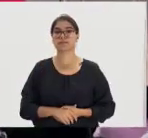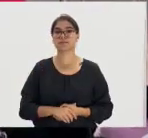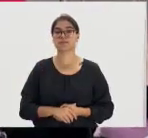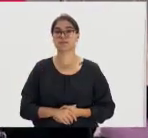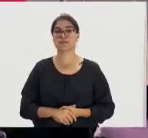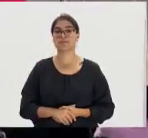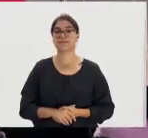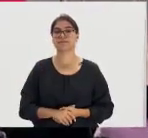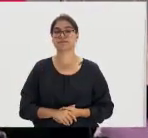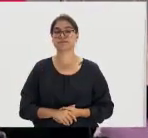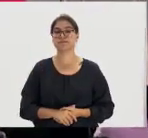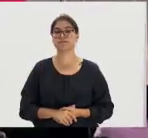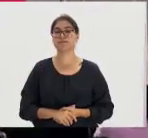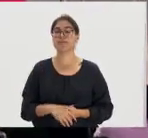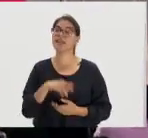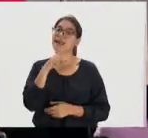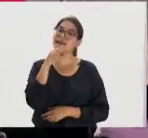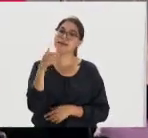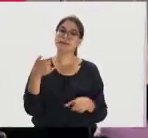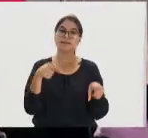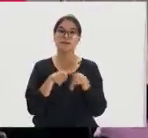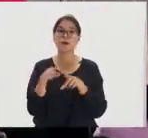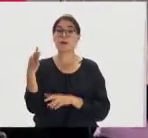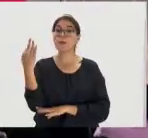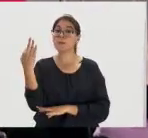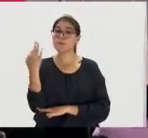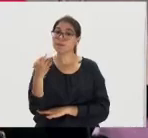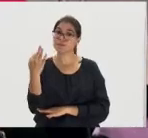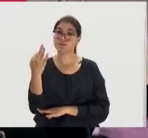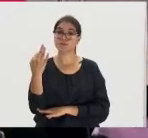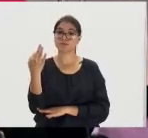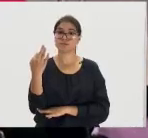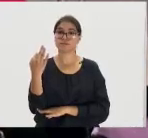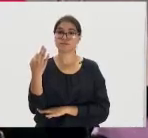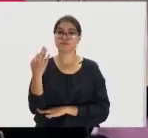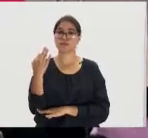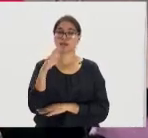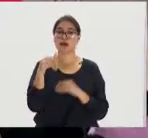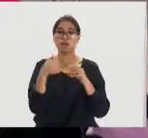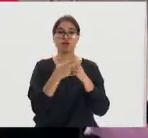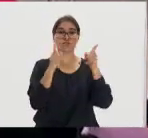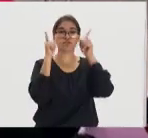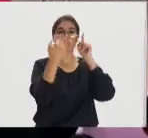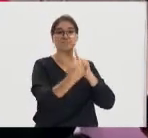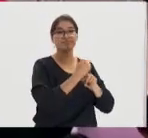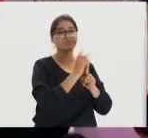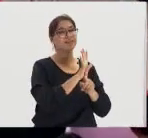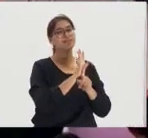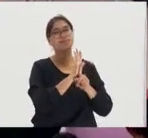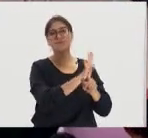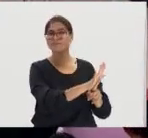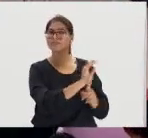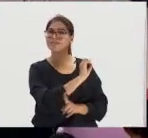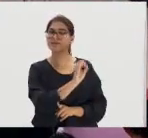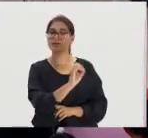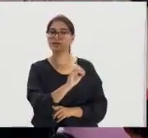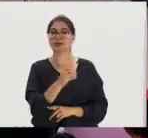Amigo y hermano, por favor, apague los dardos del enemigo. Y vuelvo a la pregunta principal. ¿Y a ti qué te ofrecieron?